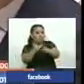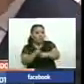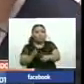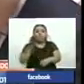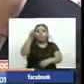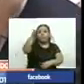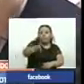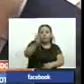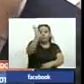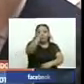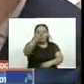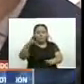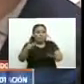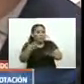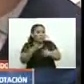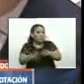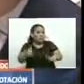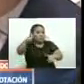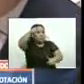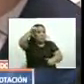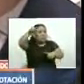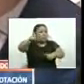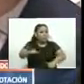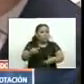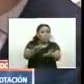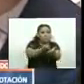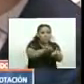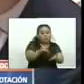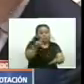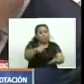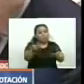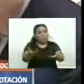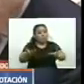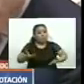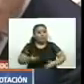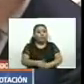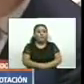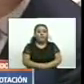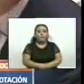y decidido por fin a aprovechar las oportunidades que ahora tenemos ante nosotros.